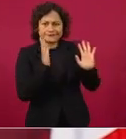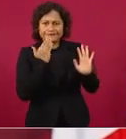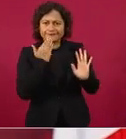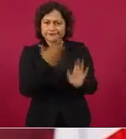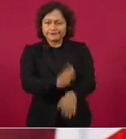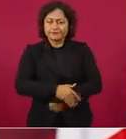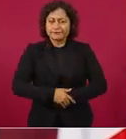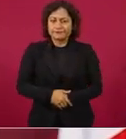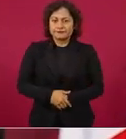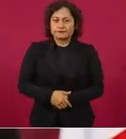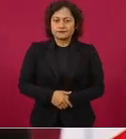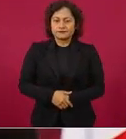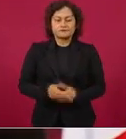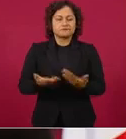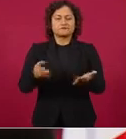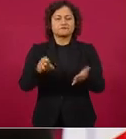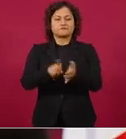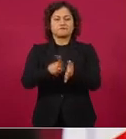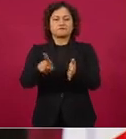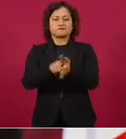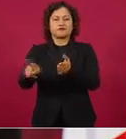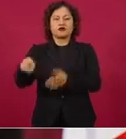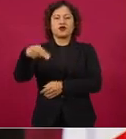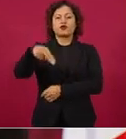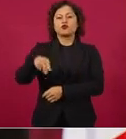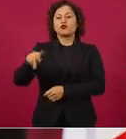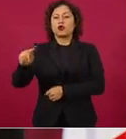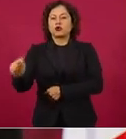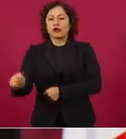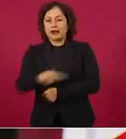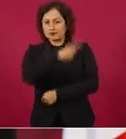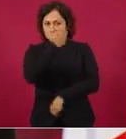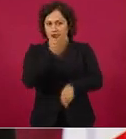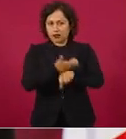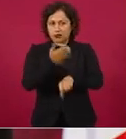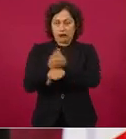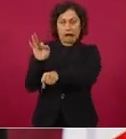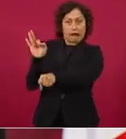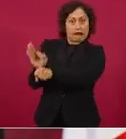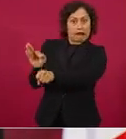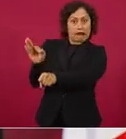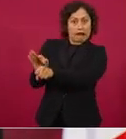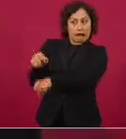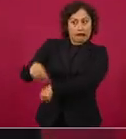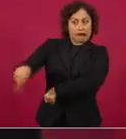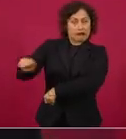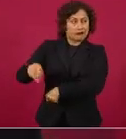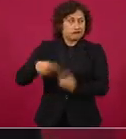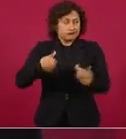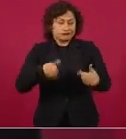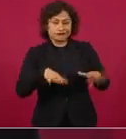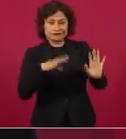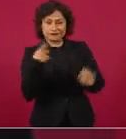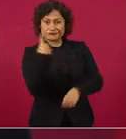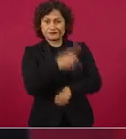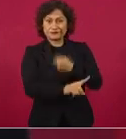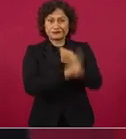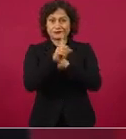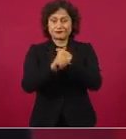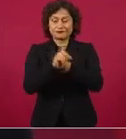Si el New York Times defiende, pues allá ellos. Hay otro